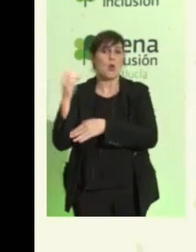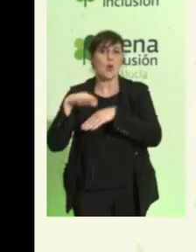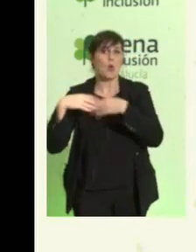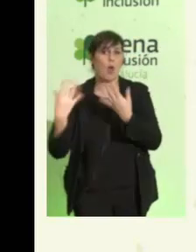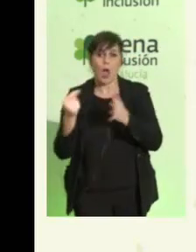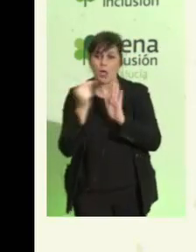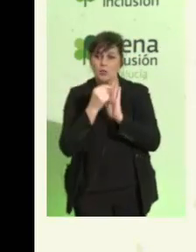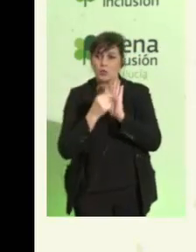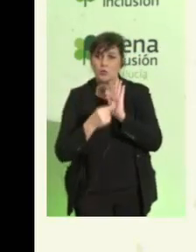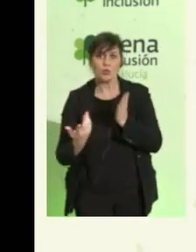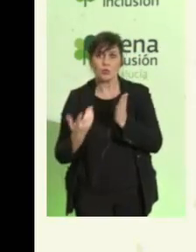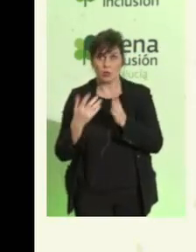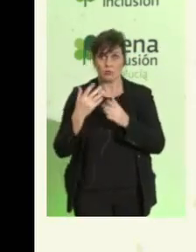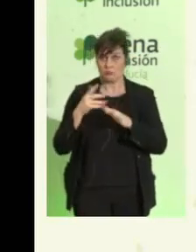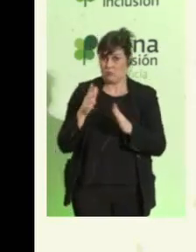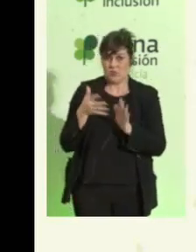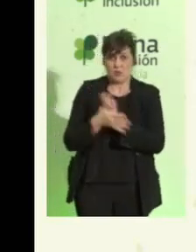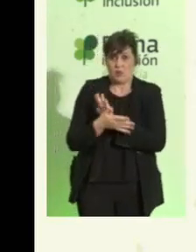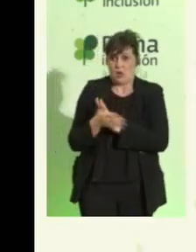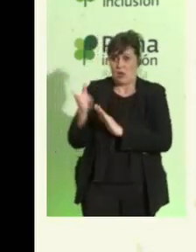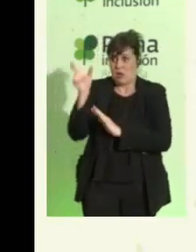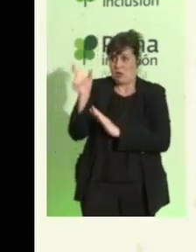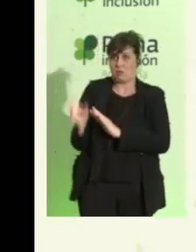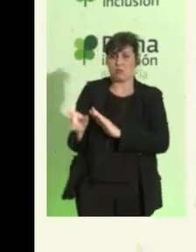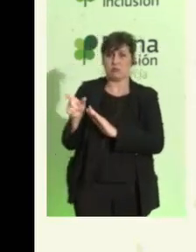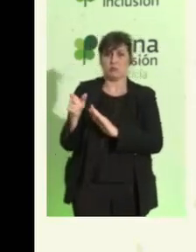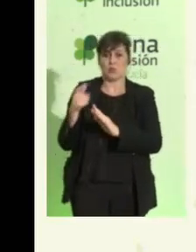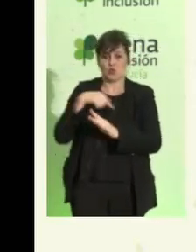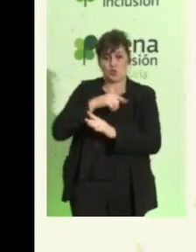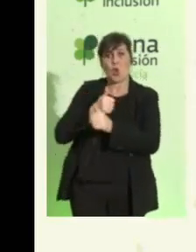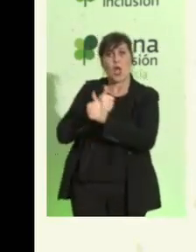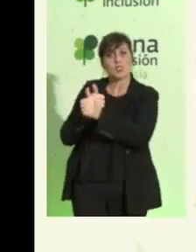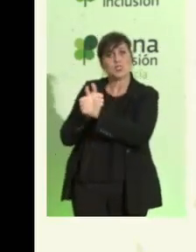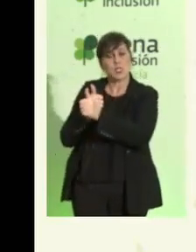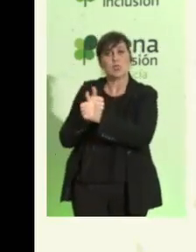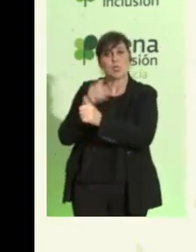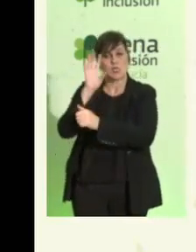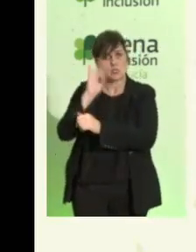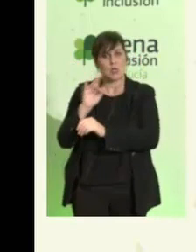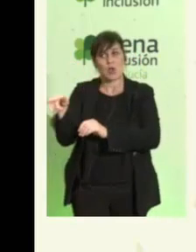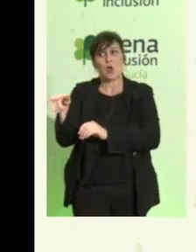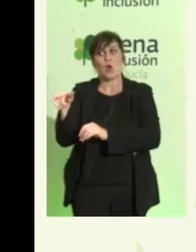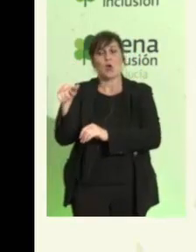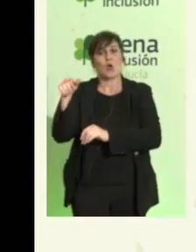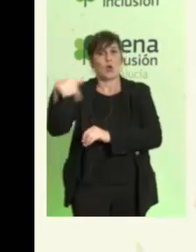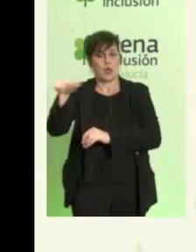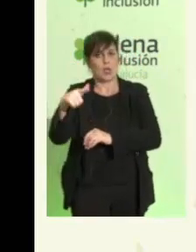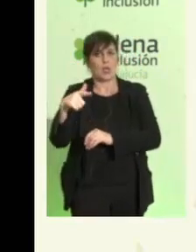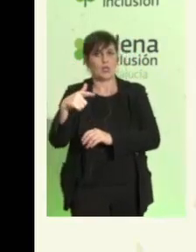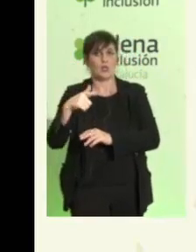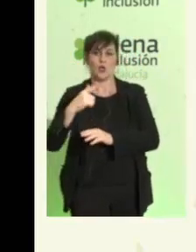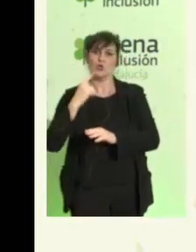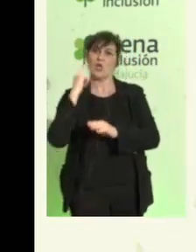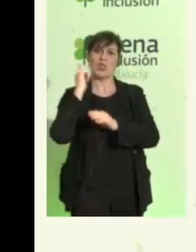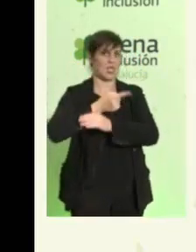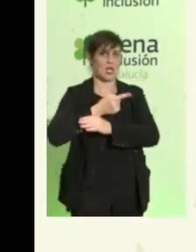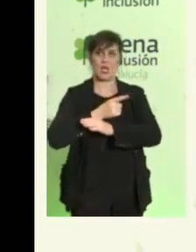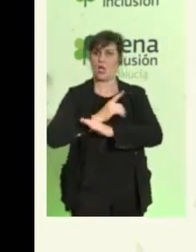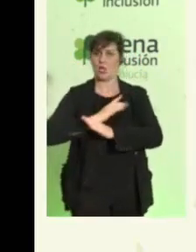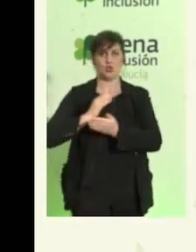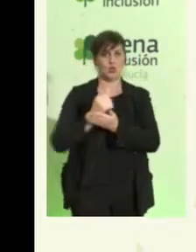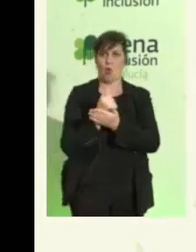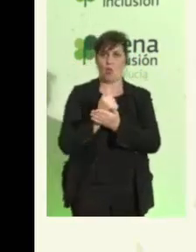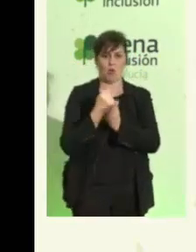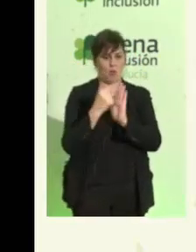controlar a sus propios asistentes. Hablamos también de autodirección, la gente no lo llamaba así